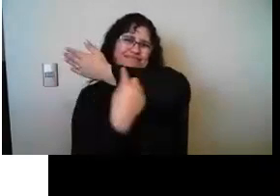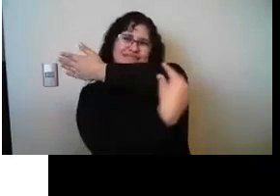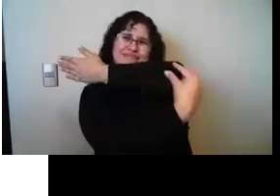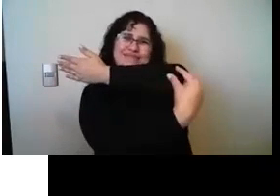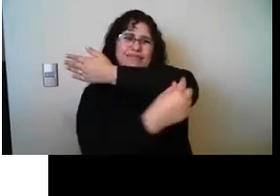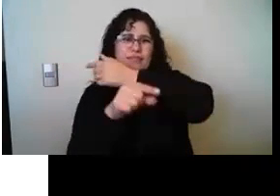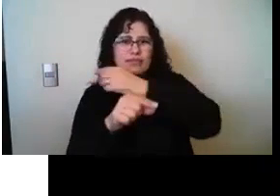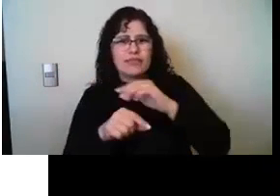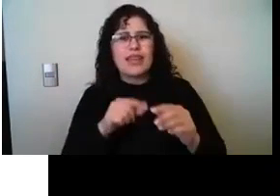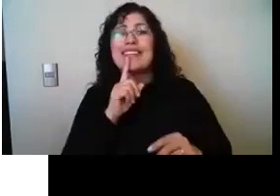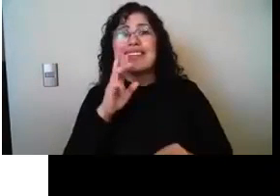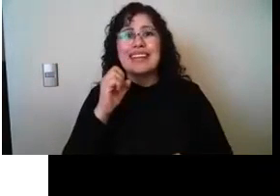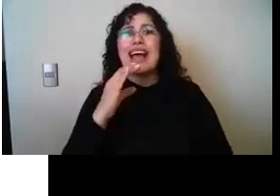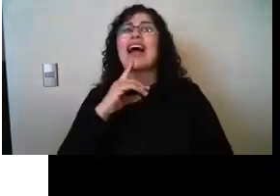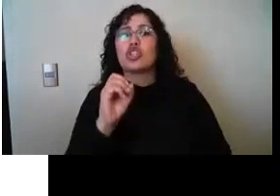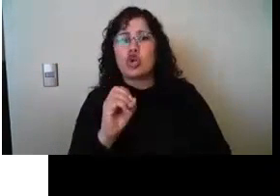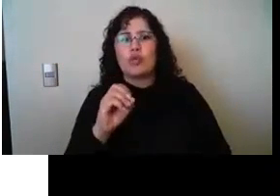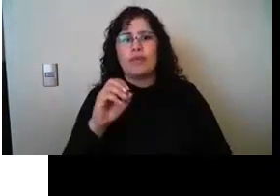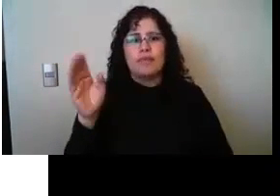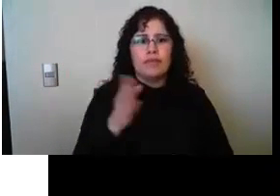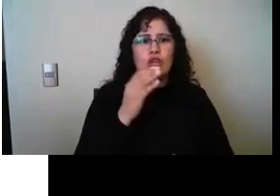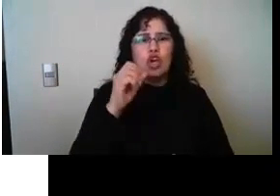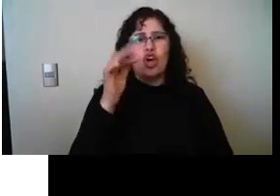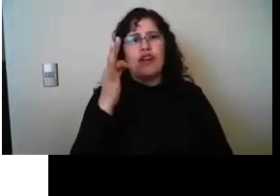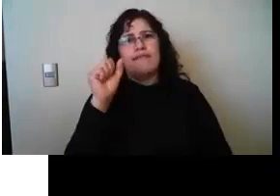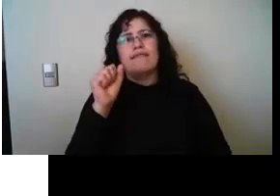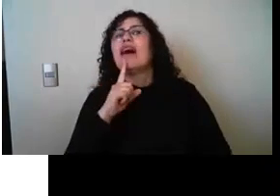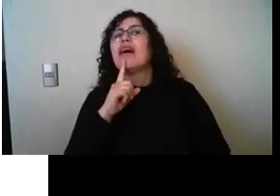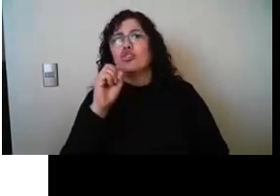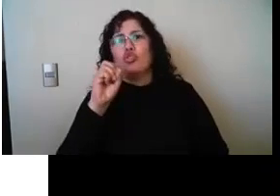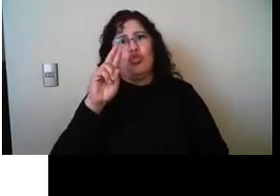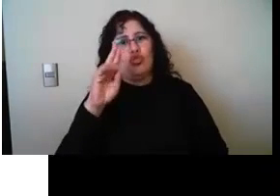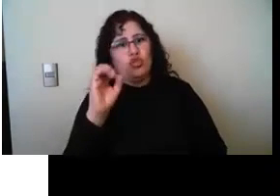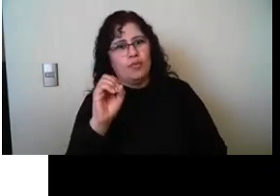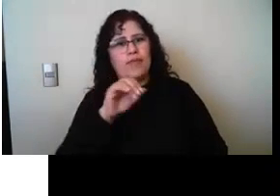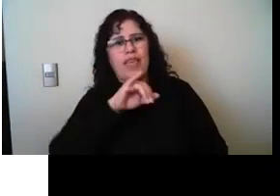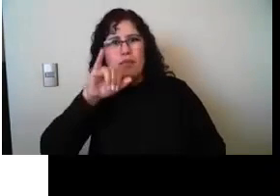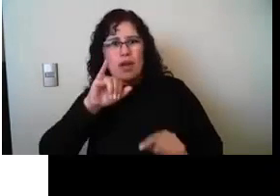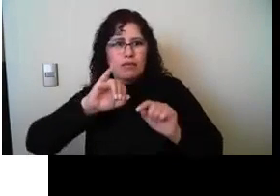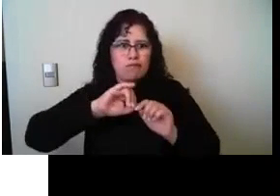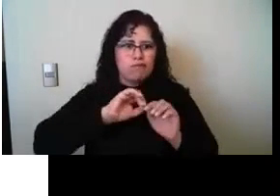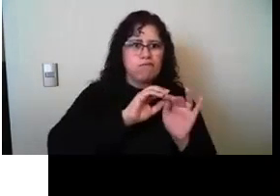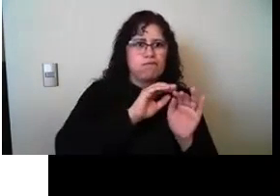luego de los tractos viene anatómicamente lo que se denomina estrías olfatorias.